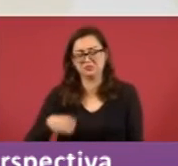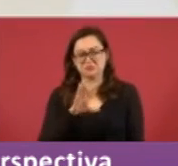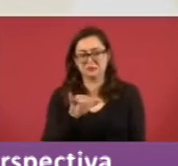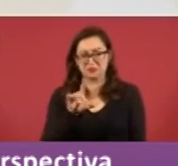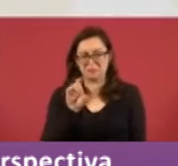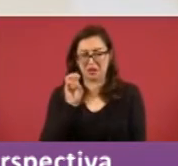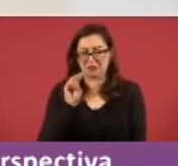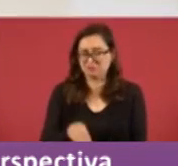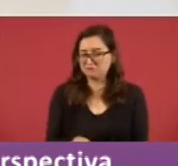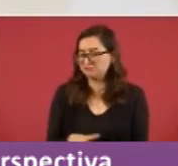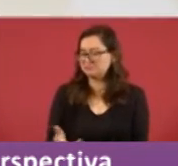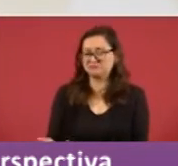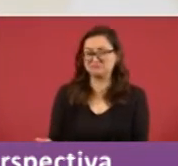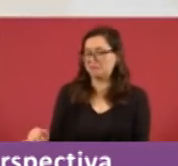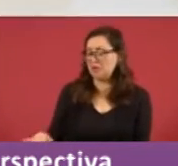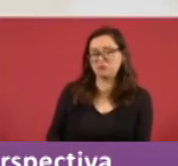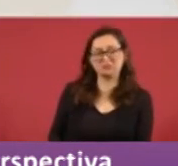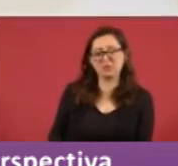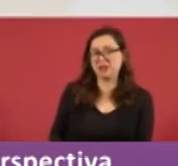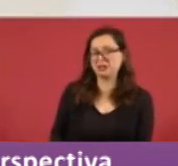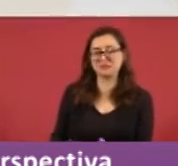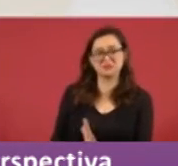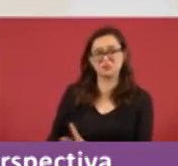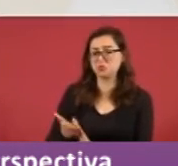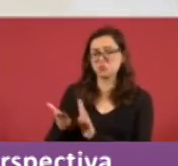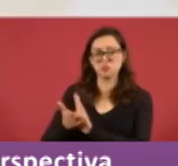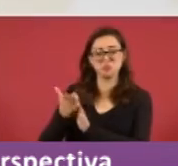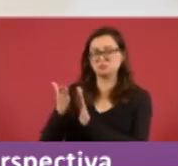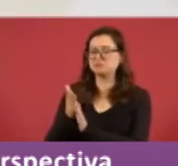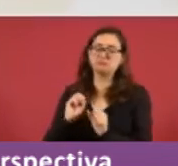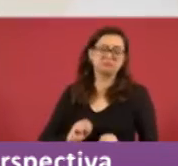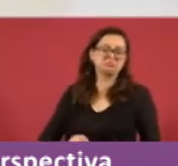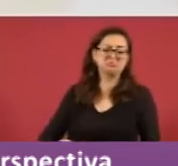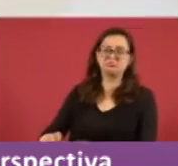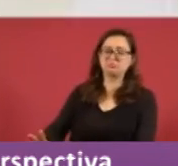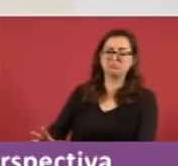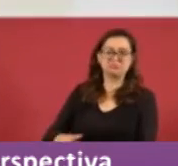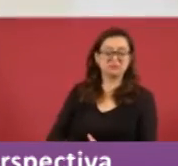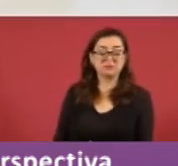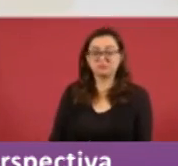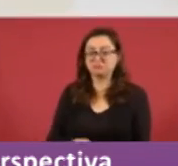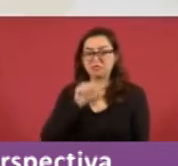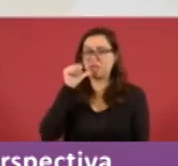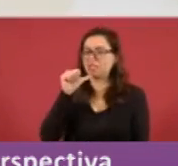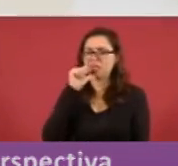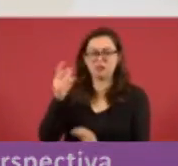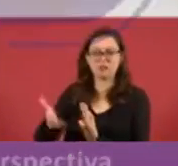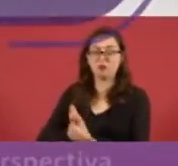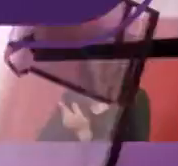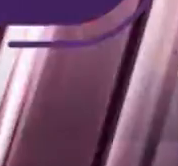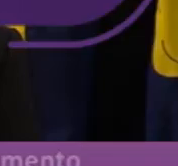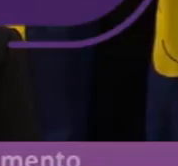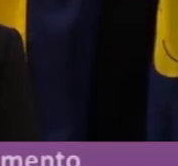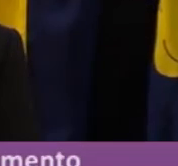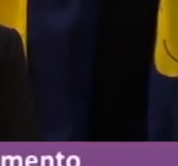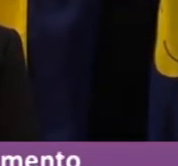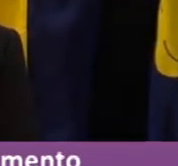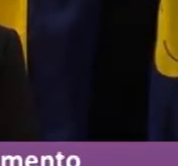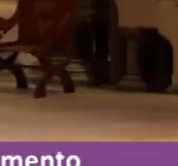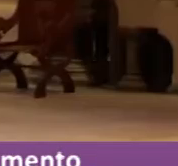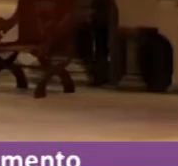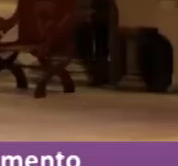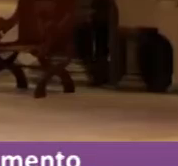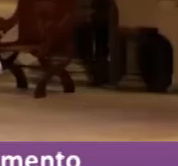marco de las consultas sin llegar a los paneles, porque la postura expresada por Biden es de respeto a la política energética de México. Es